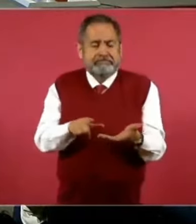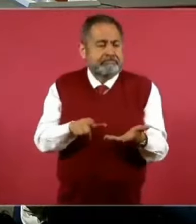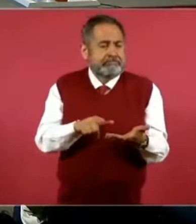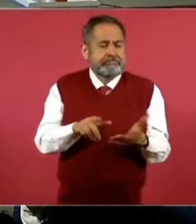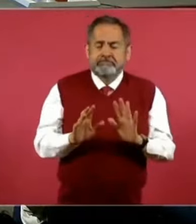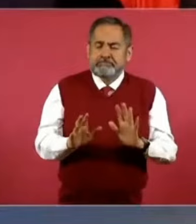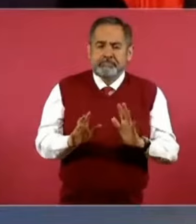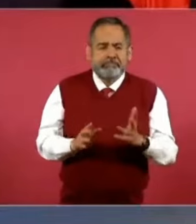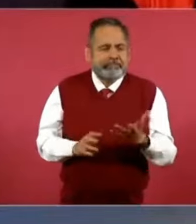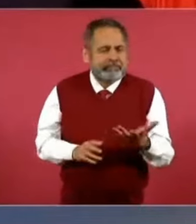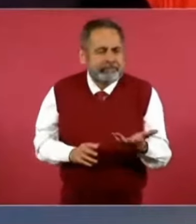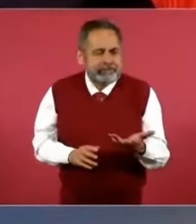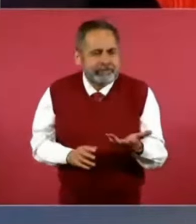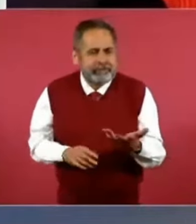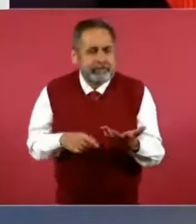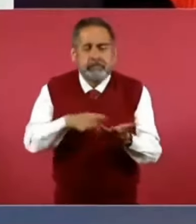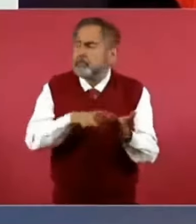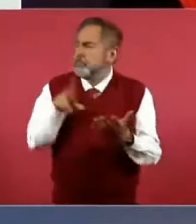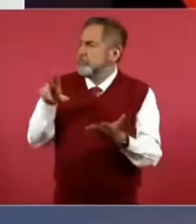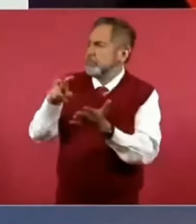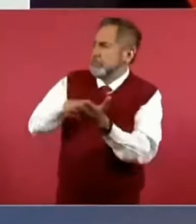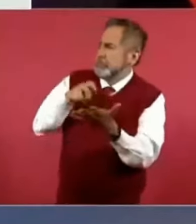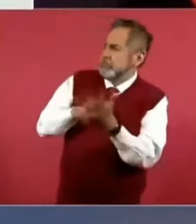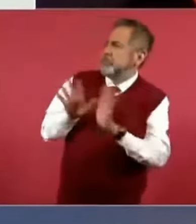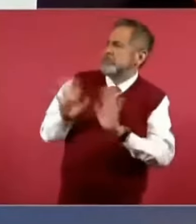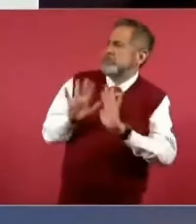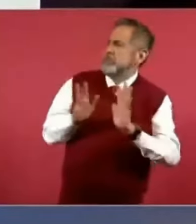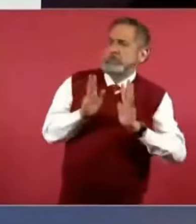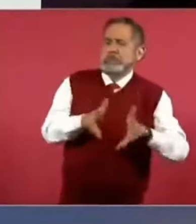este no lo cambiaron